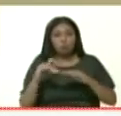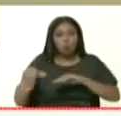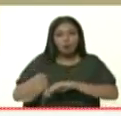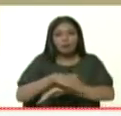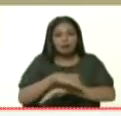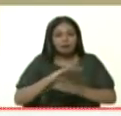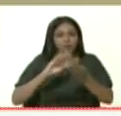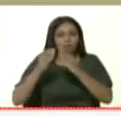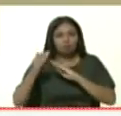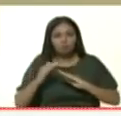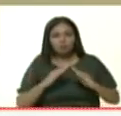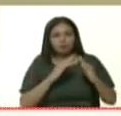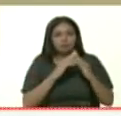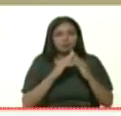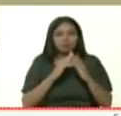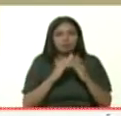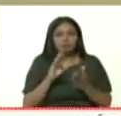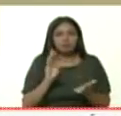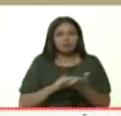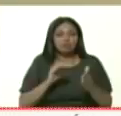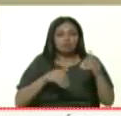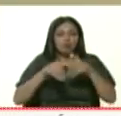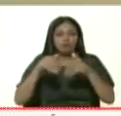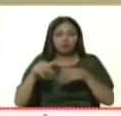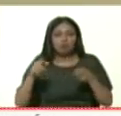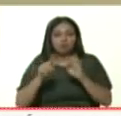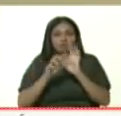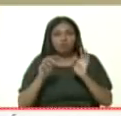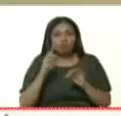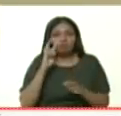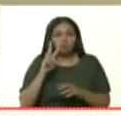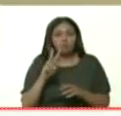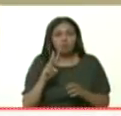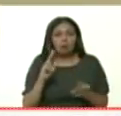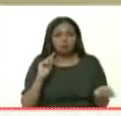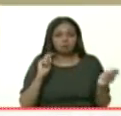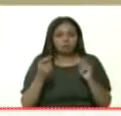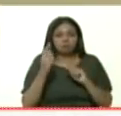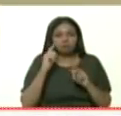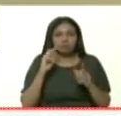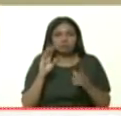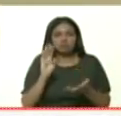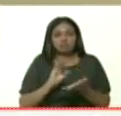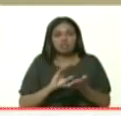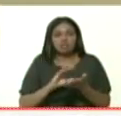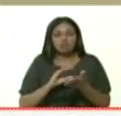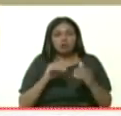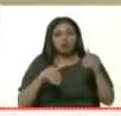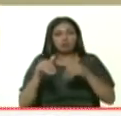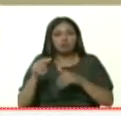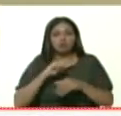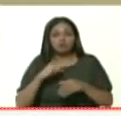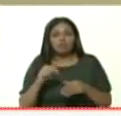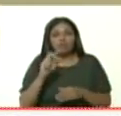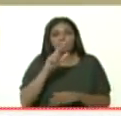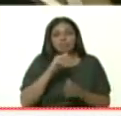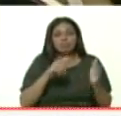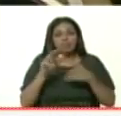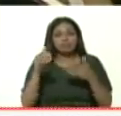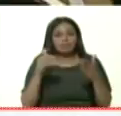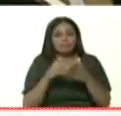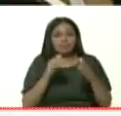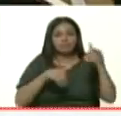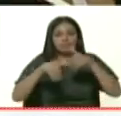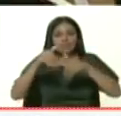por comunidad, por centro electoral. La puedes ver al revés, centro electoral. Tenemos 13.000 y pico